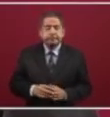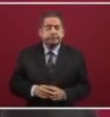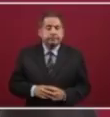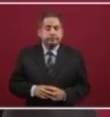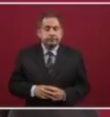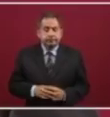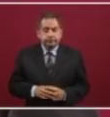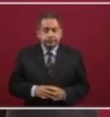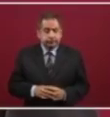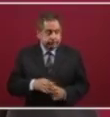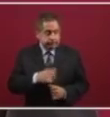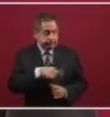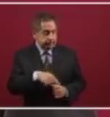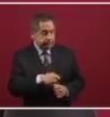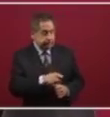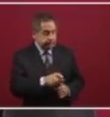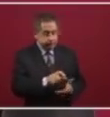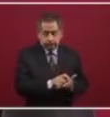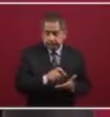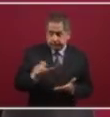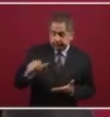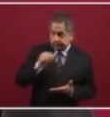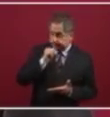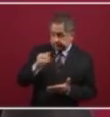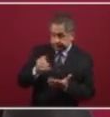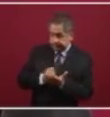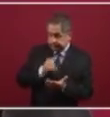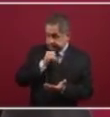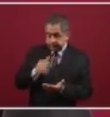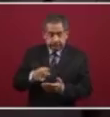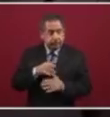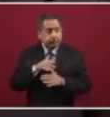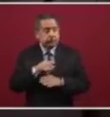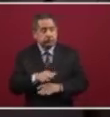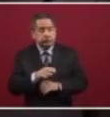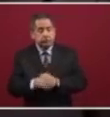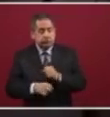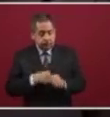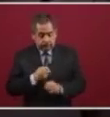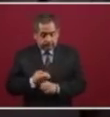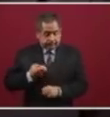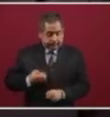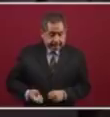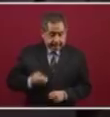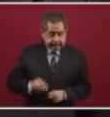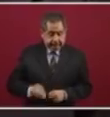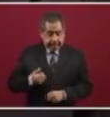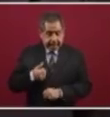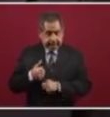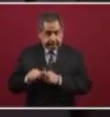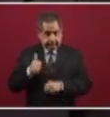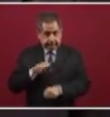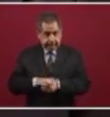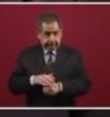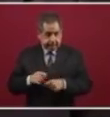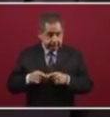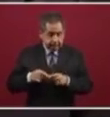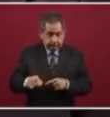está sin pagar, que corresponde a esta administración, a este